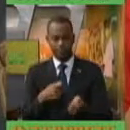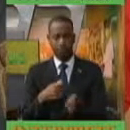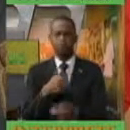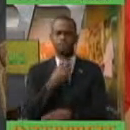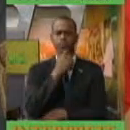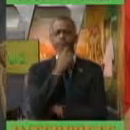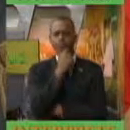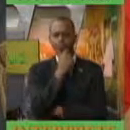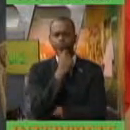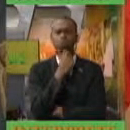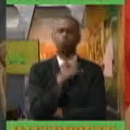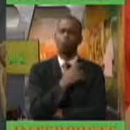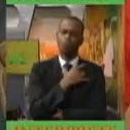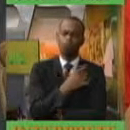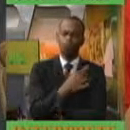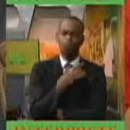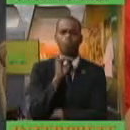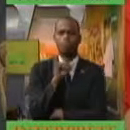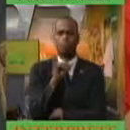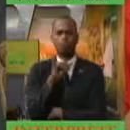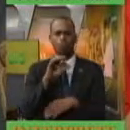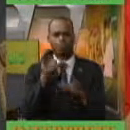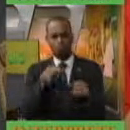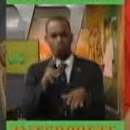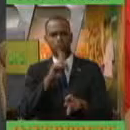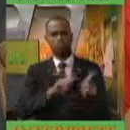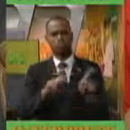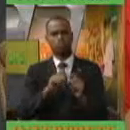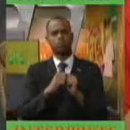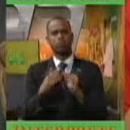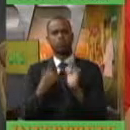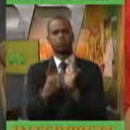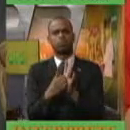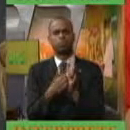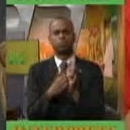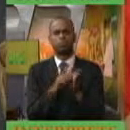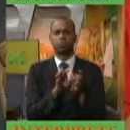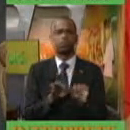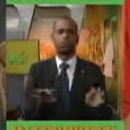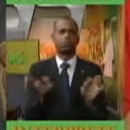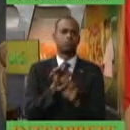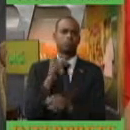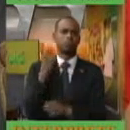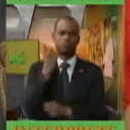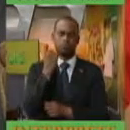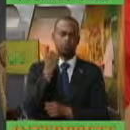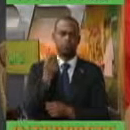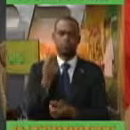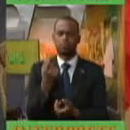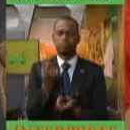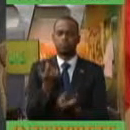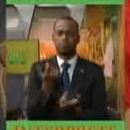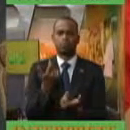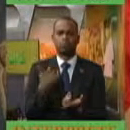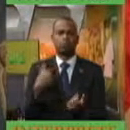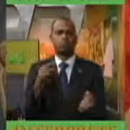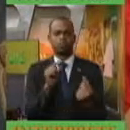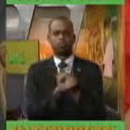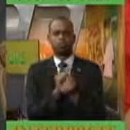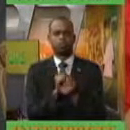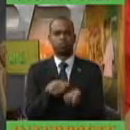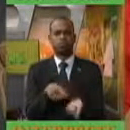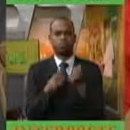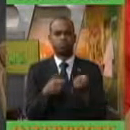interesen por el sector, o sea, por las personas con discapacidad. Es increíble. Hace poco, justamente me reunía con uno de